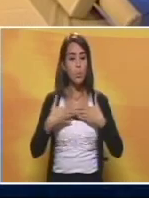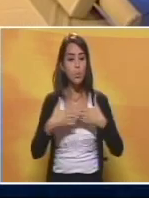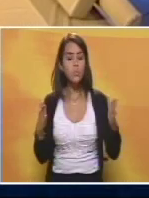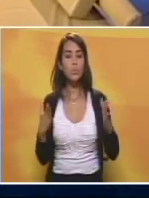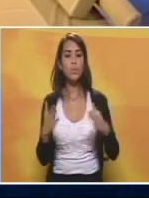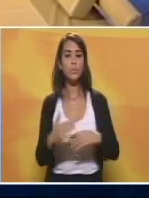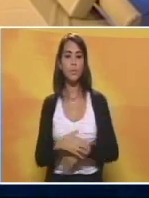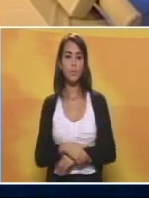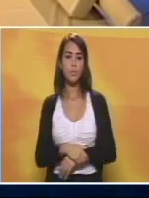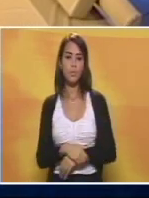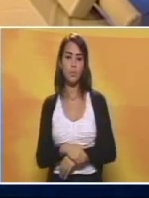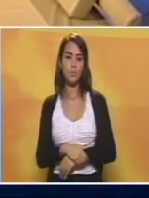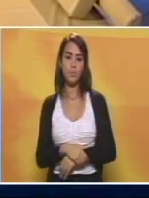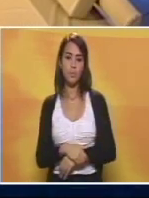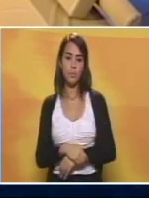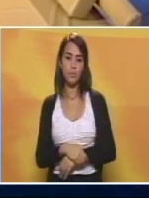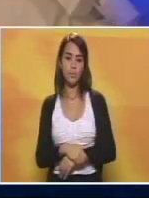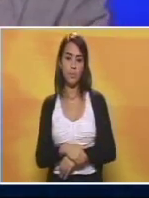bloqueadas